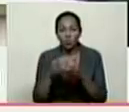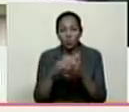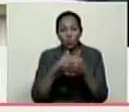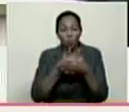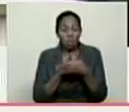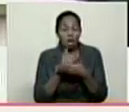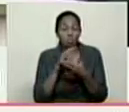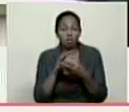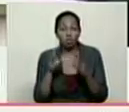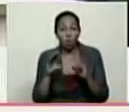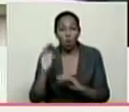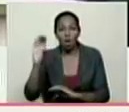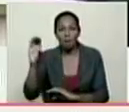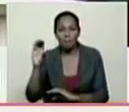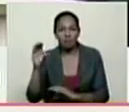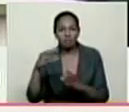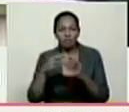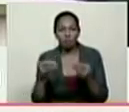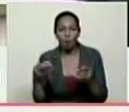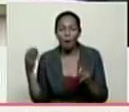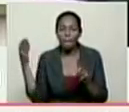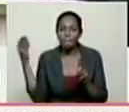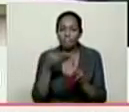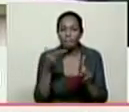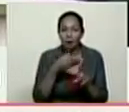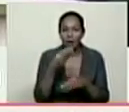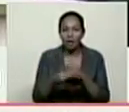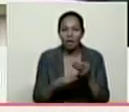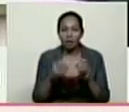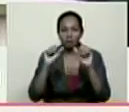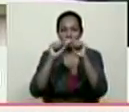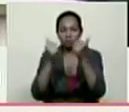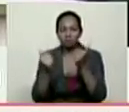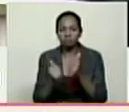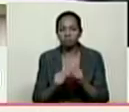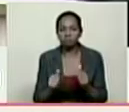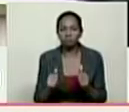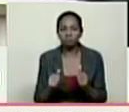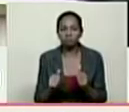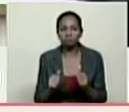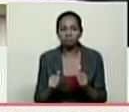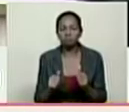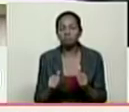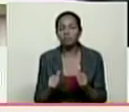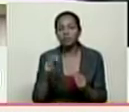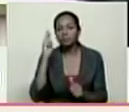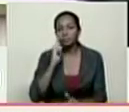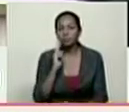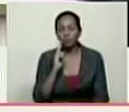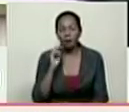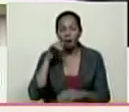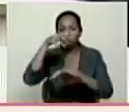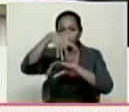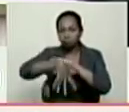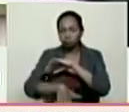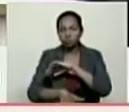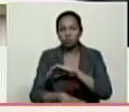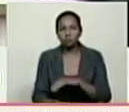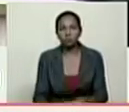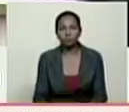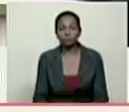en el acto de ataque cibernético contra el sistema hidroeléctrico Simón Bolívar en Guri. Y el